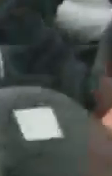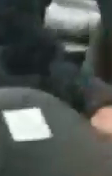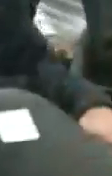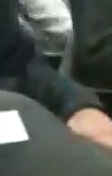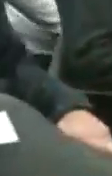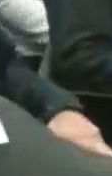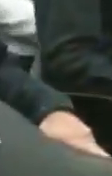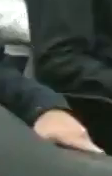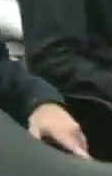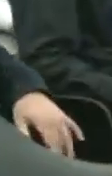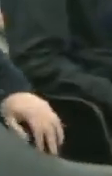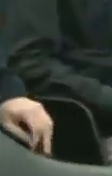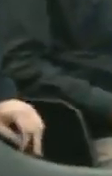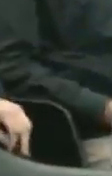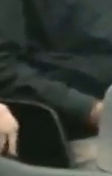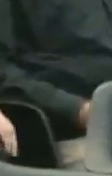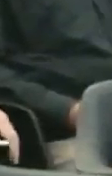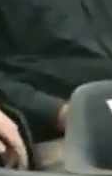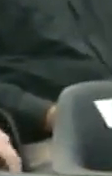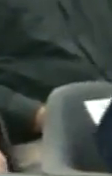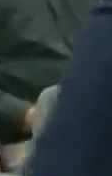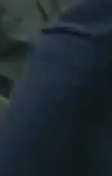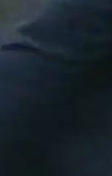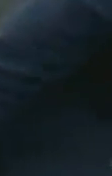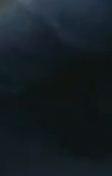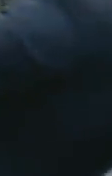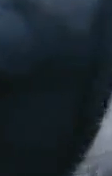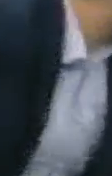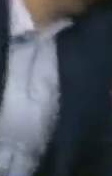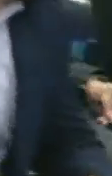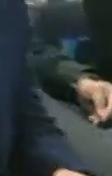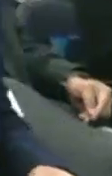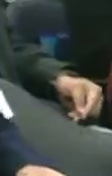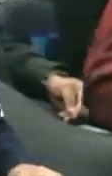Qué bueno este encuentro, qué oportuno.